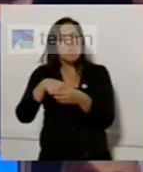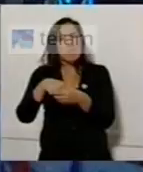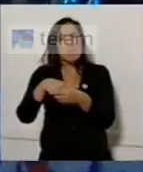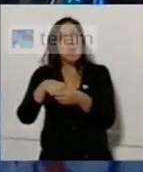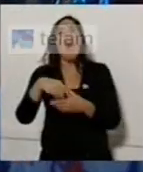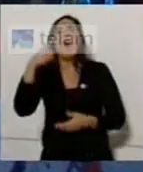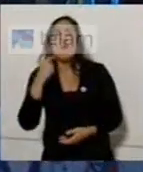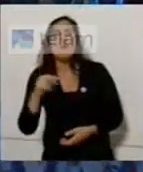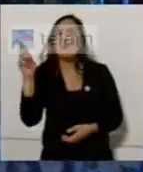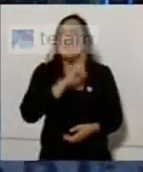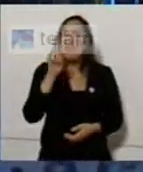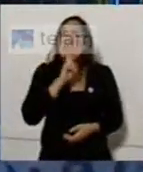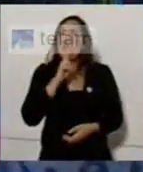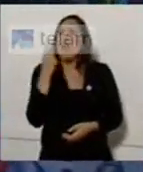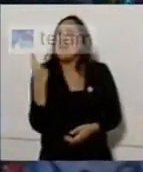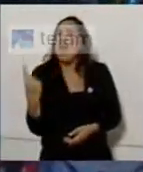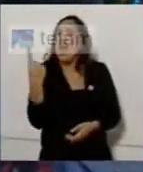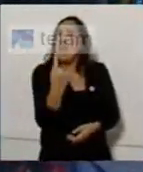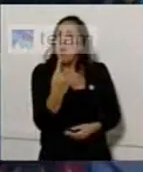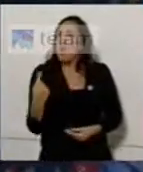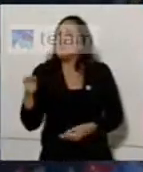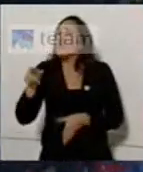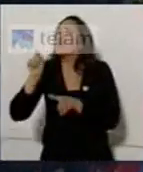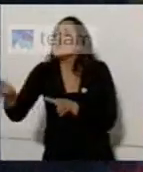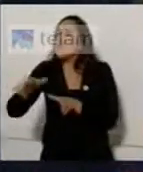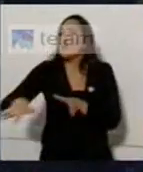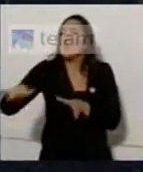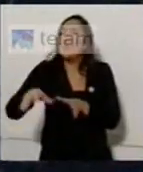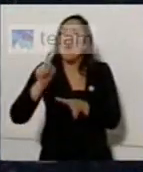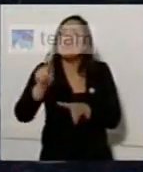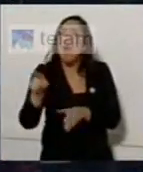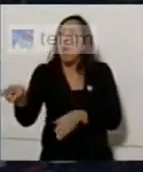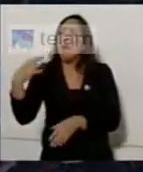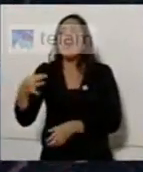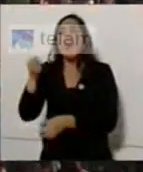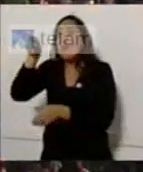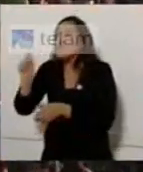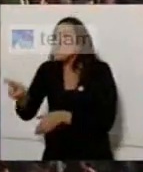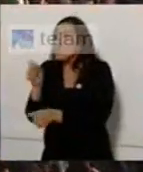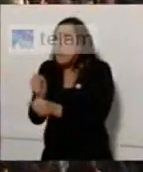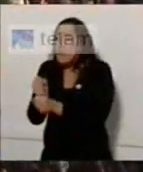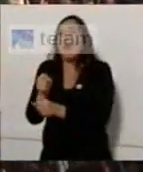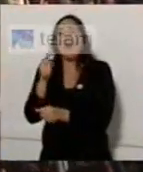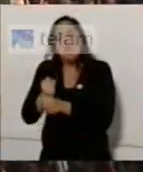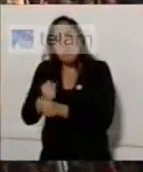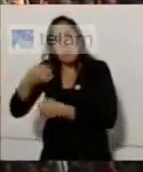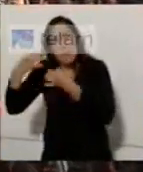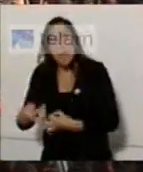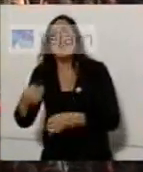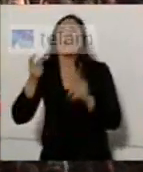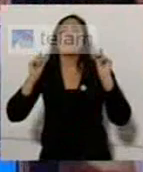que en cada uno de sus ámbitos hagan bien su trabajo, científicos,